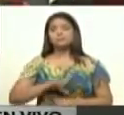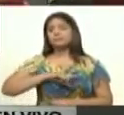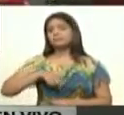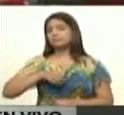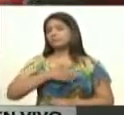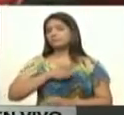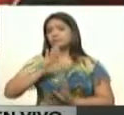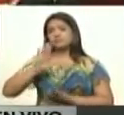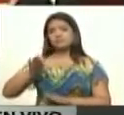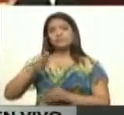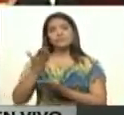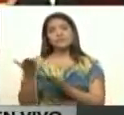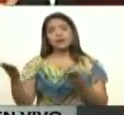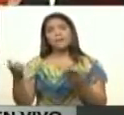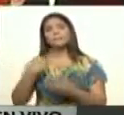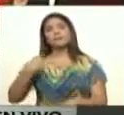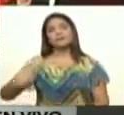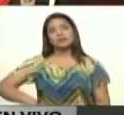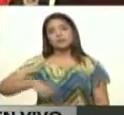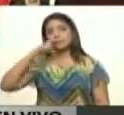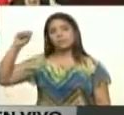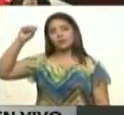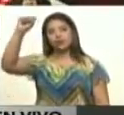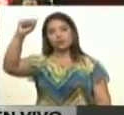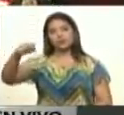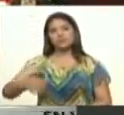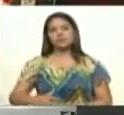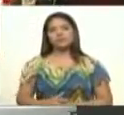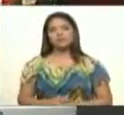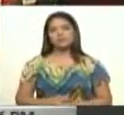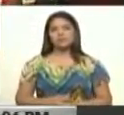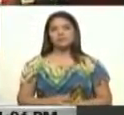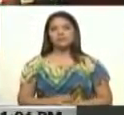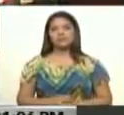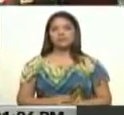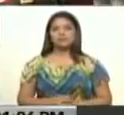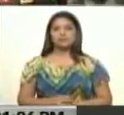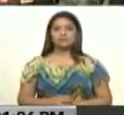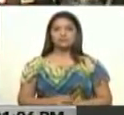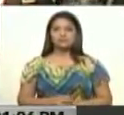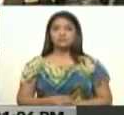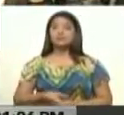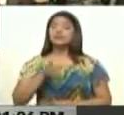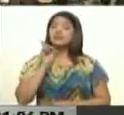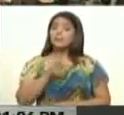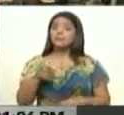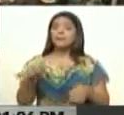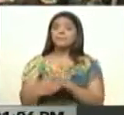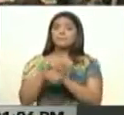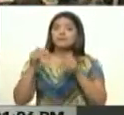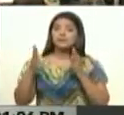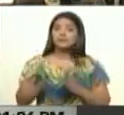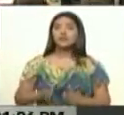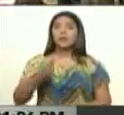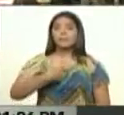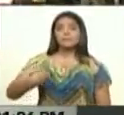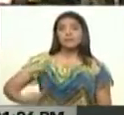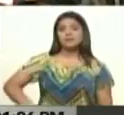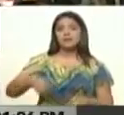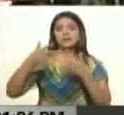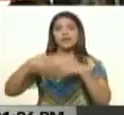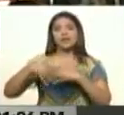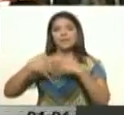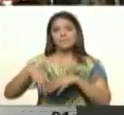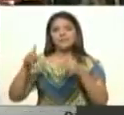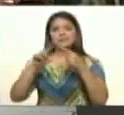respaldo a usted, nuestro presidente obrero Nicolás Maduro Moros, y a nuestro ministro y presidente de